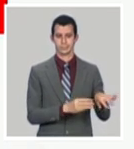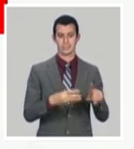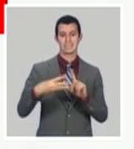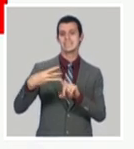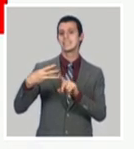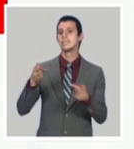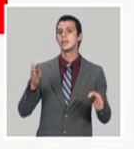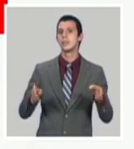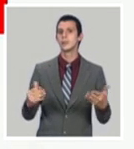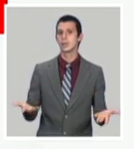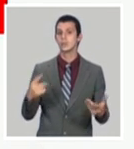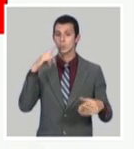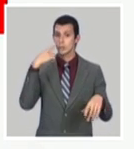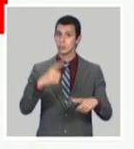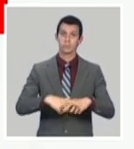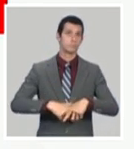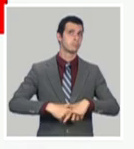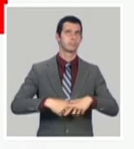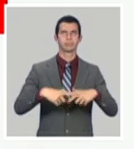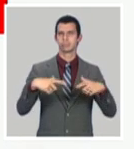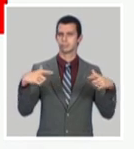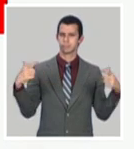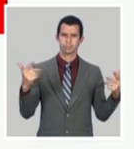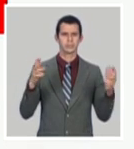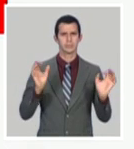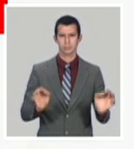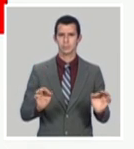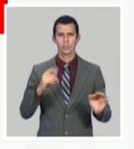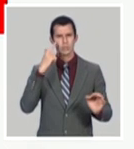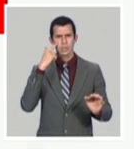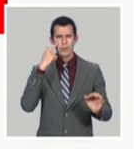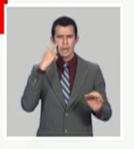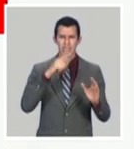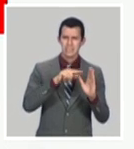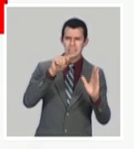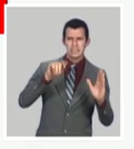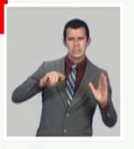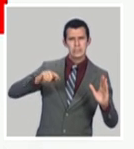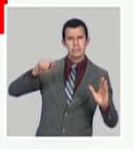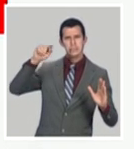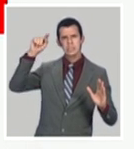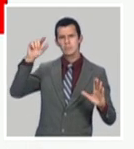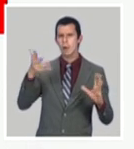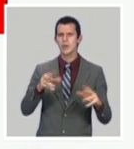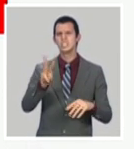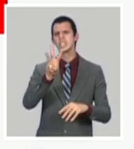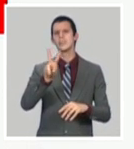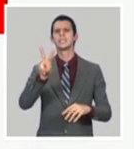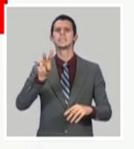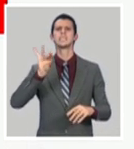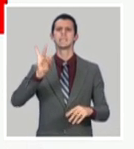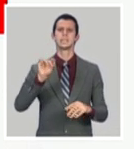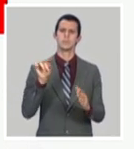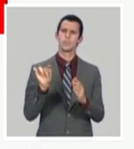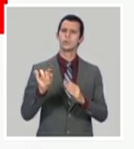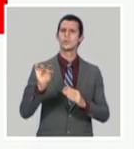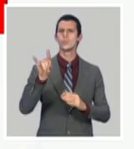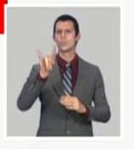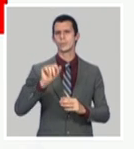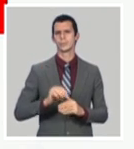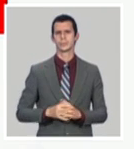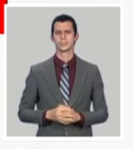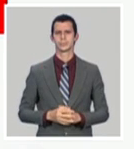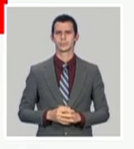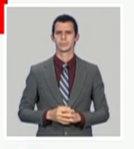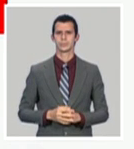creció la tasa de incidencia, y está marcado en el tiempo, en 327,9. Ya en esta etapa